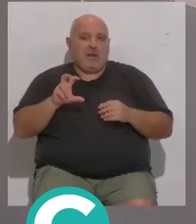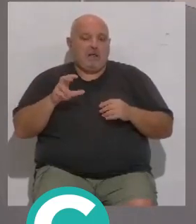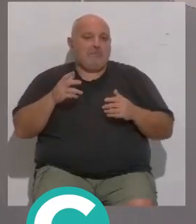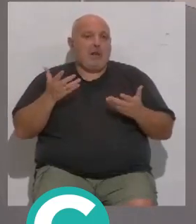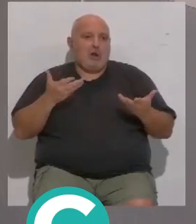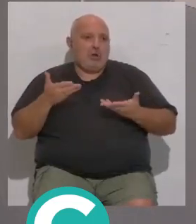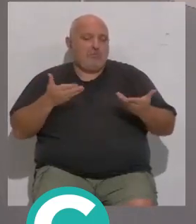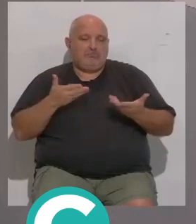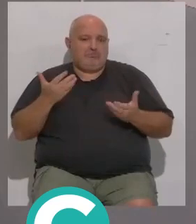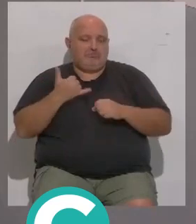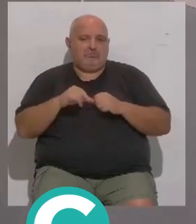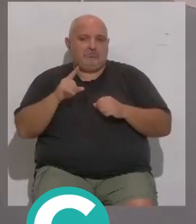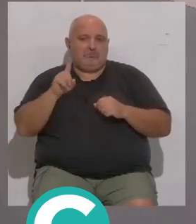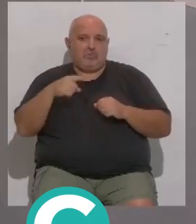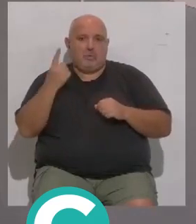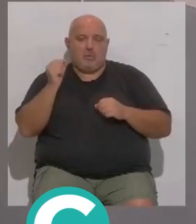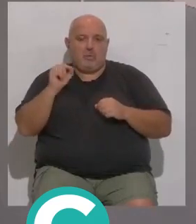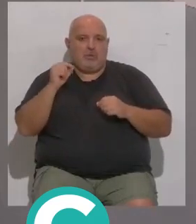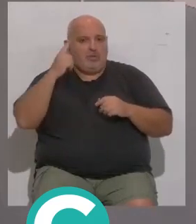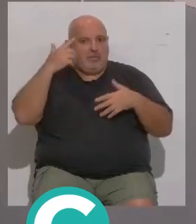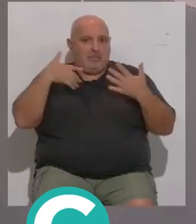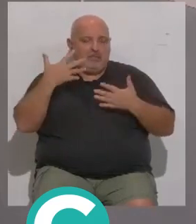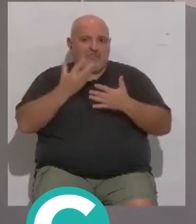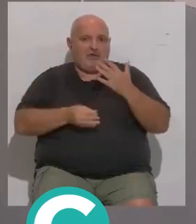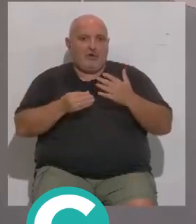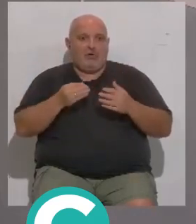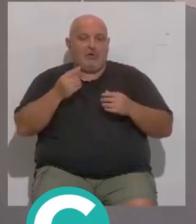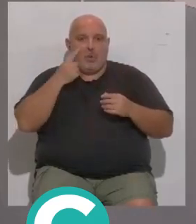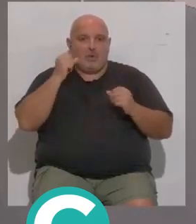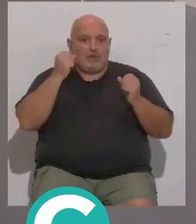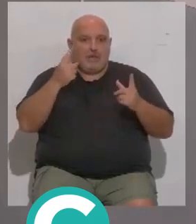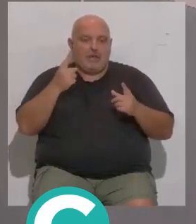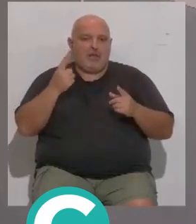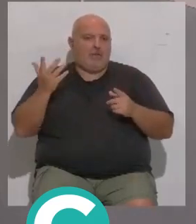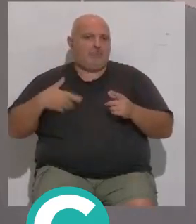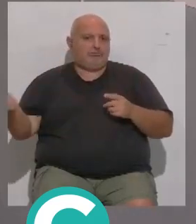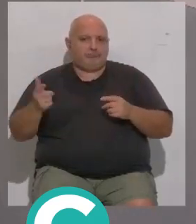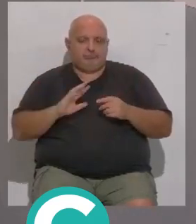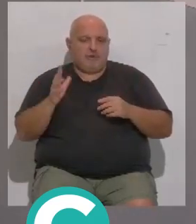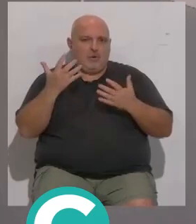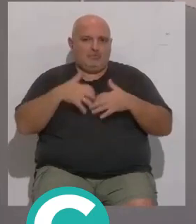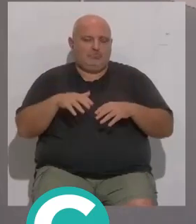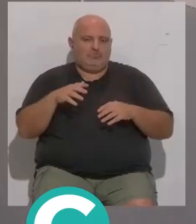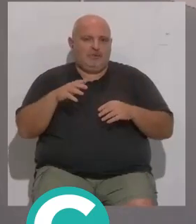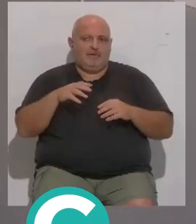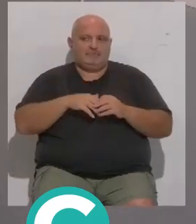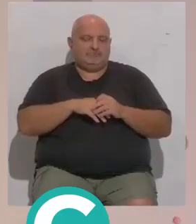marcándolo bien, haciendo bien, pero en uno que te distrajiste un poquito o que el cuerpo no te da, te pintan la cara. O sea que eso,